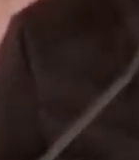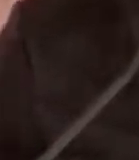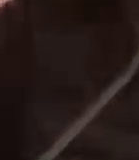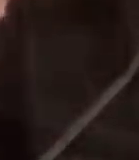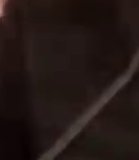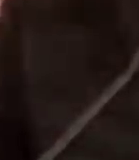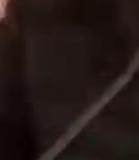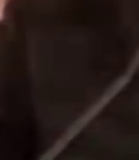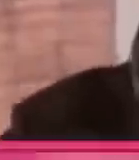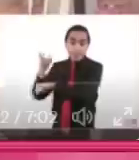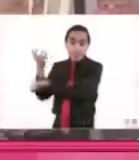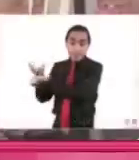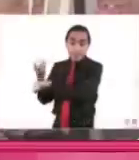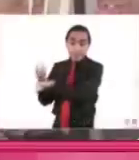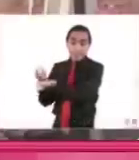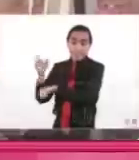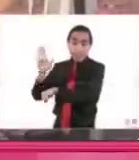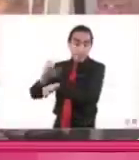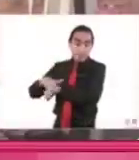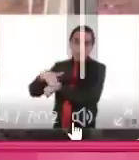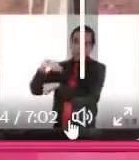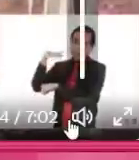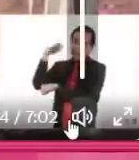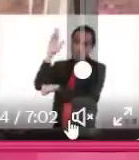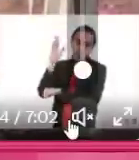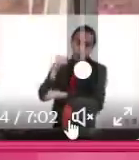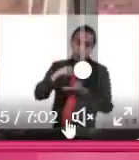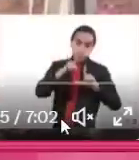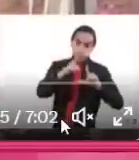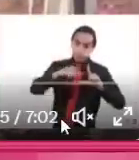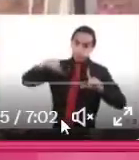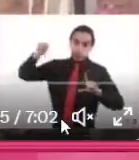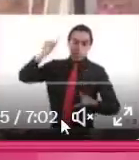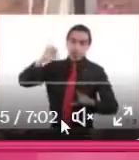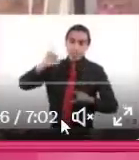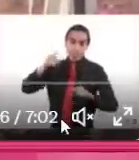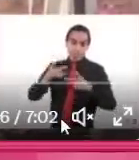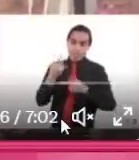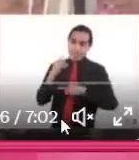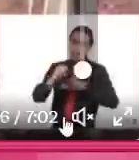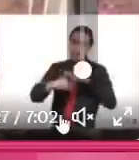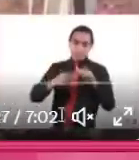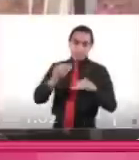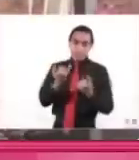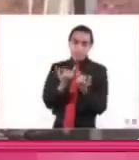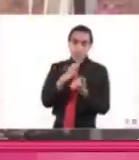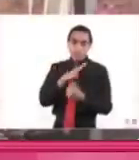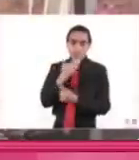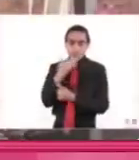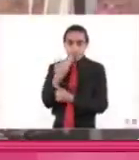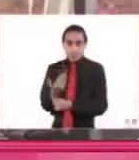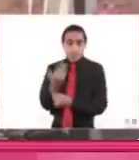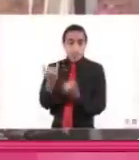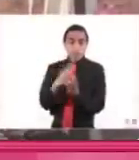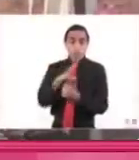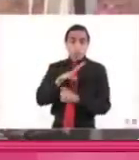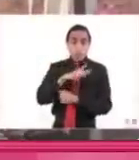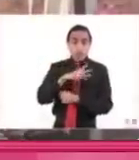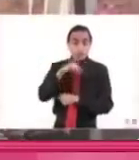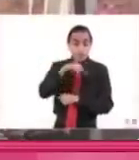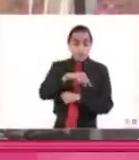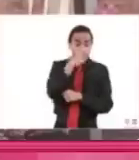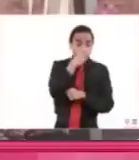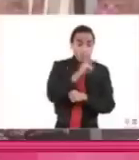Unidos, es la más alta que ha habido en la historia de México. pues con este discurso la salió a